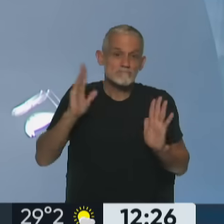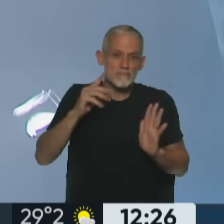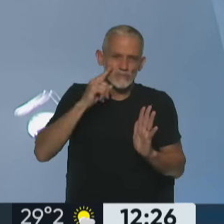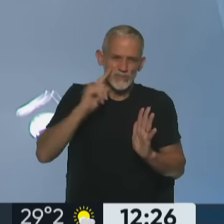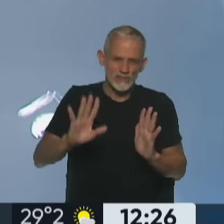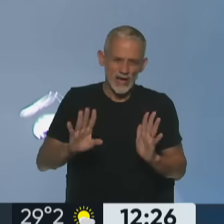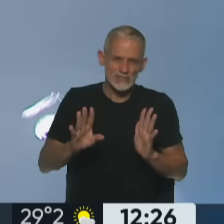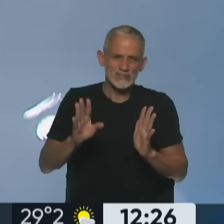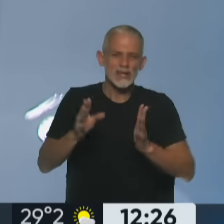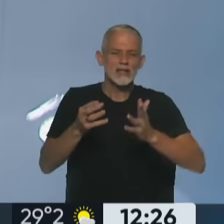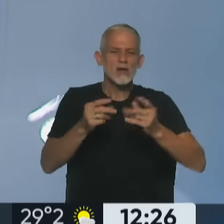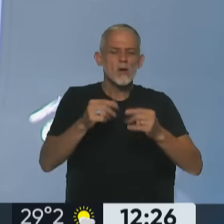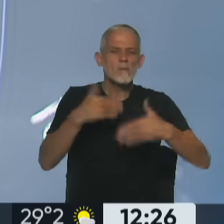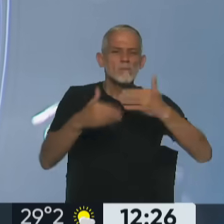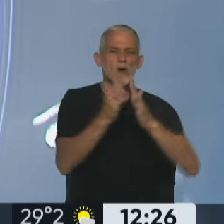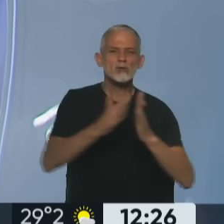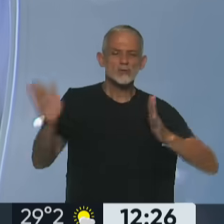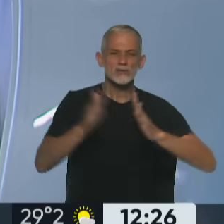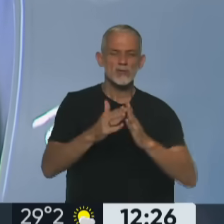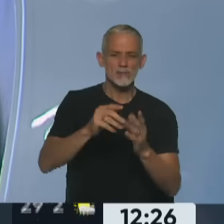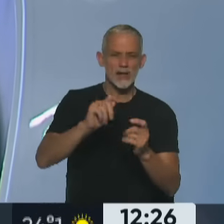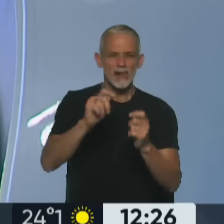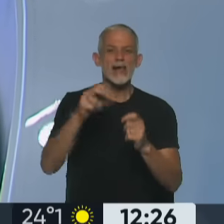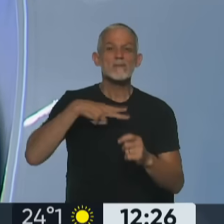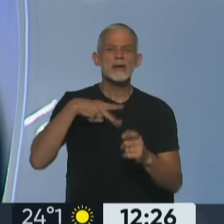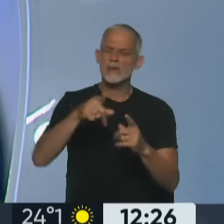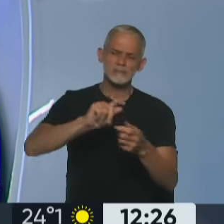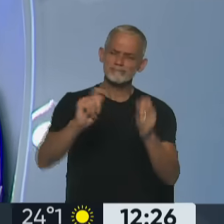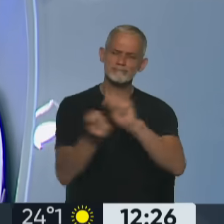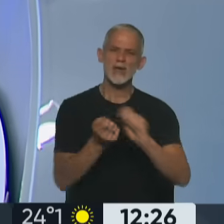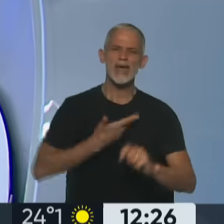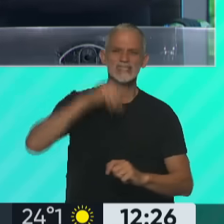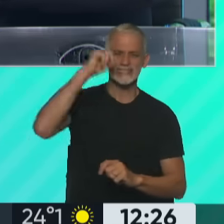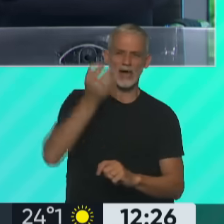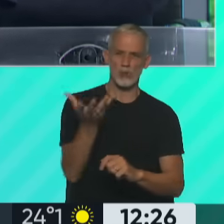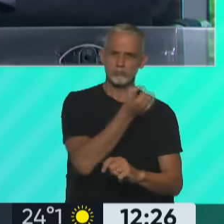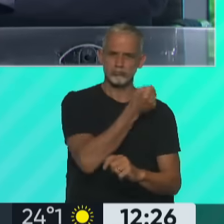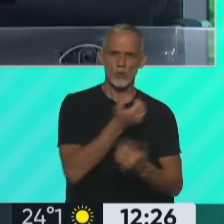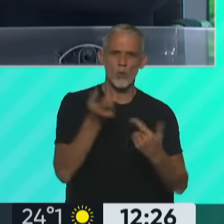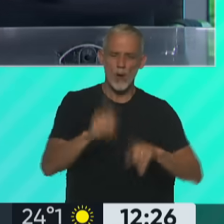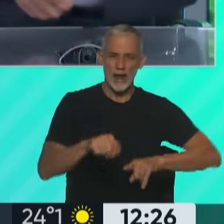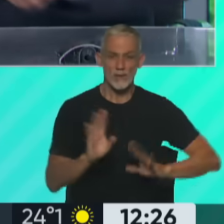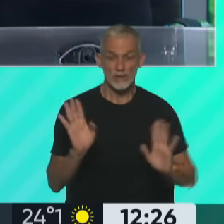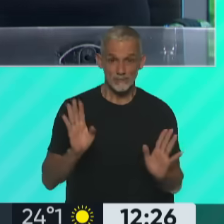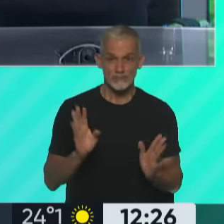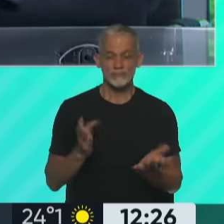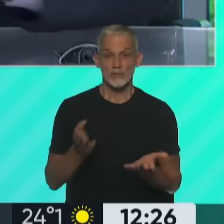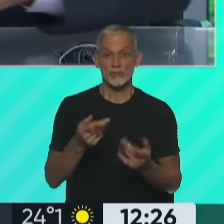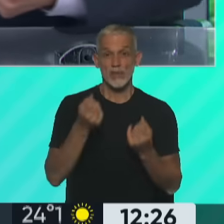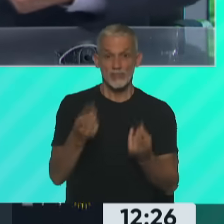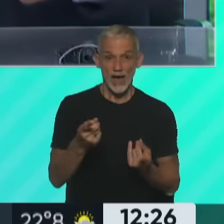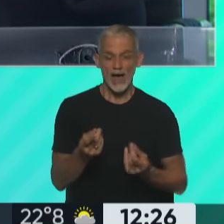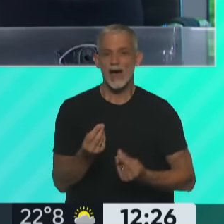hacer, fue muy crítico del proceso de restatización de YPF. Recordemos, el proceso de restatización de YPF es lo que